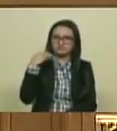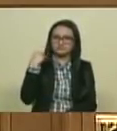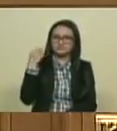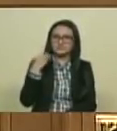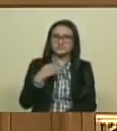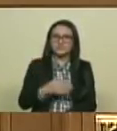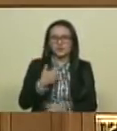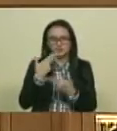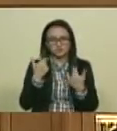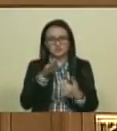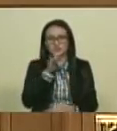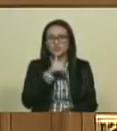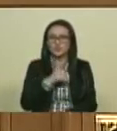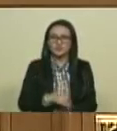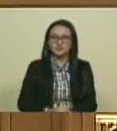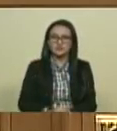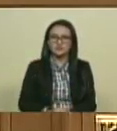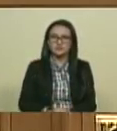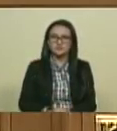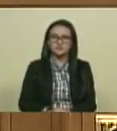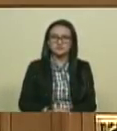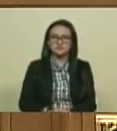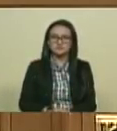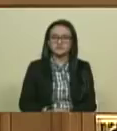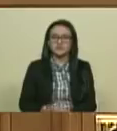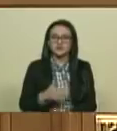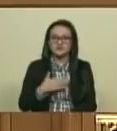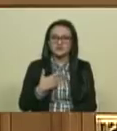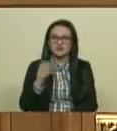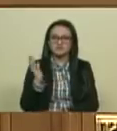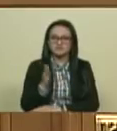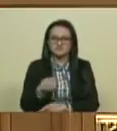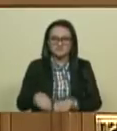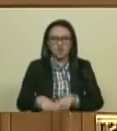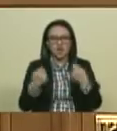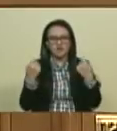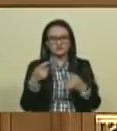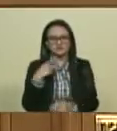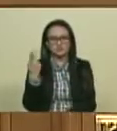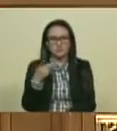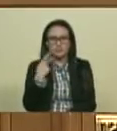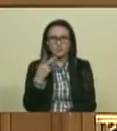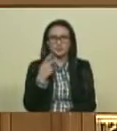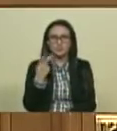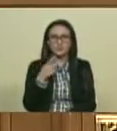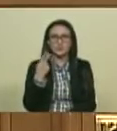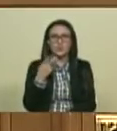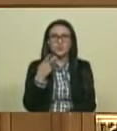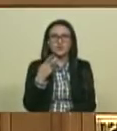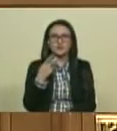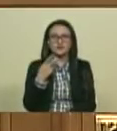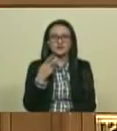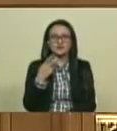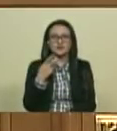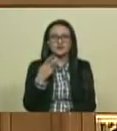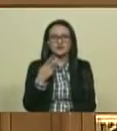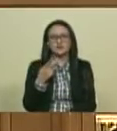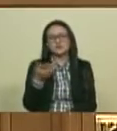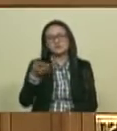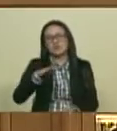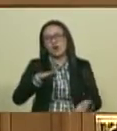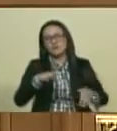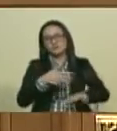para dar la orden de batalla de la violencia política que bañó de sangre este